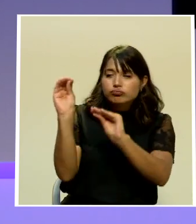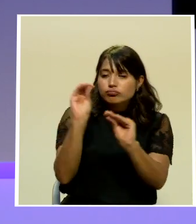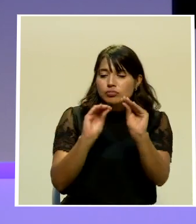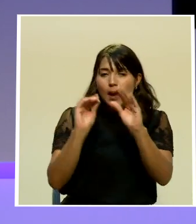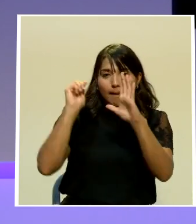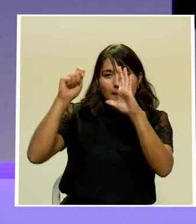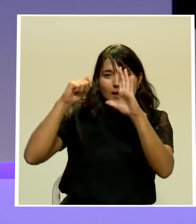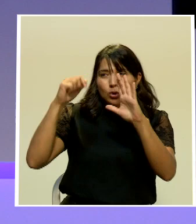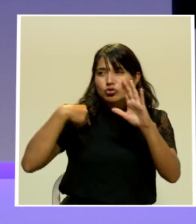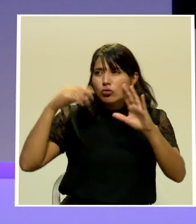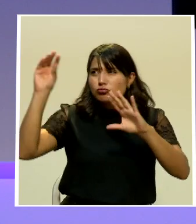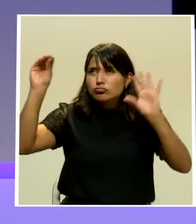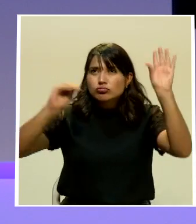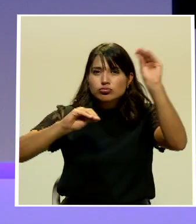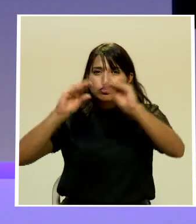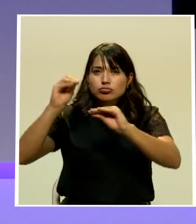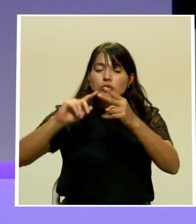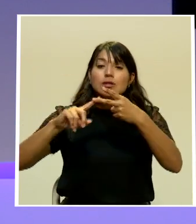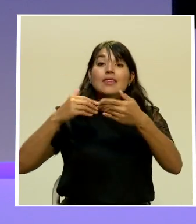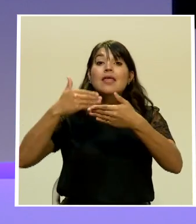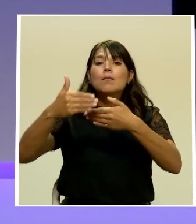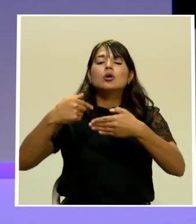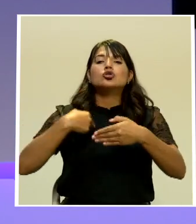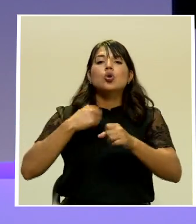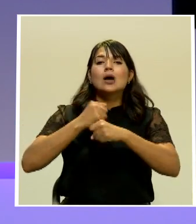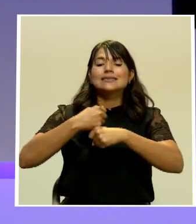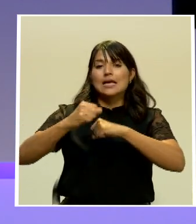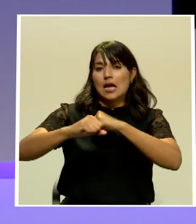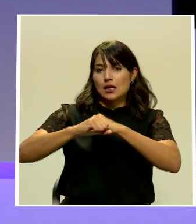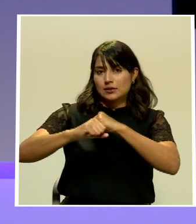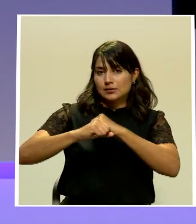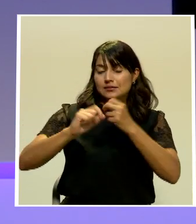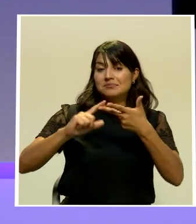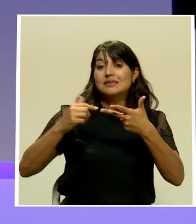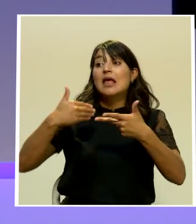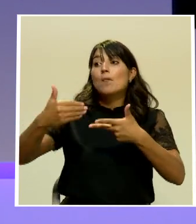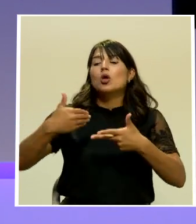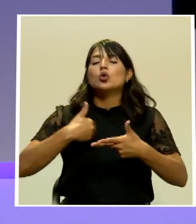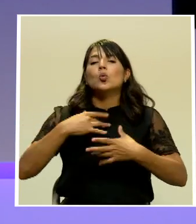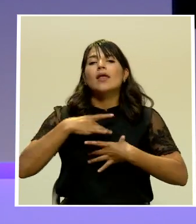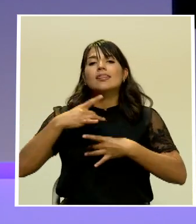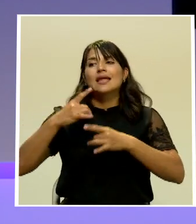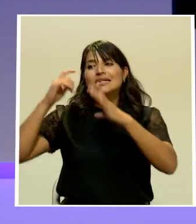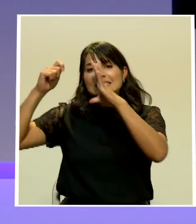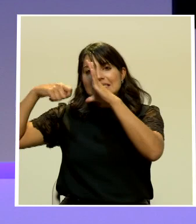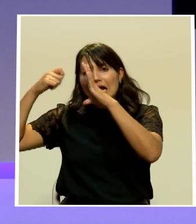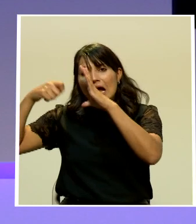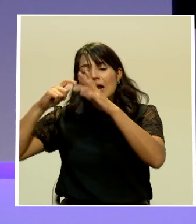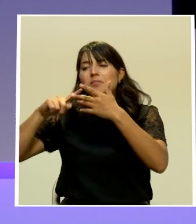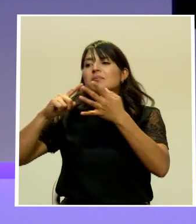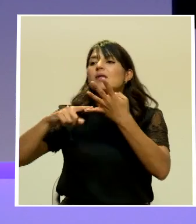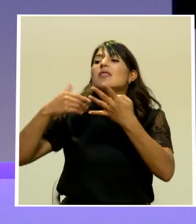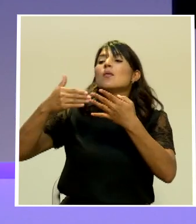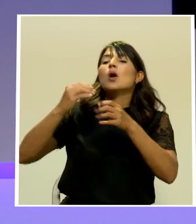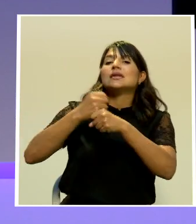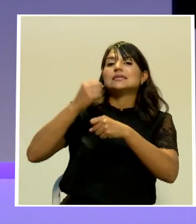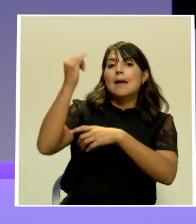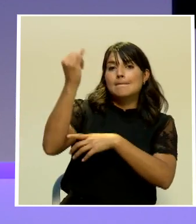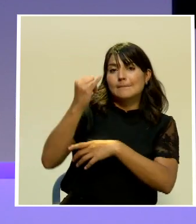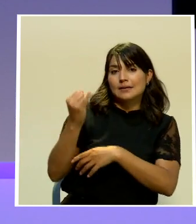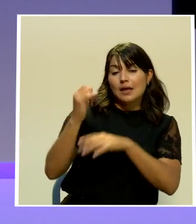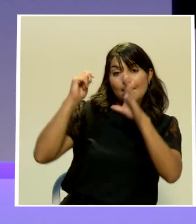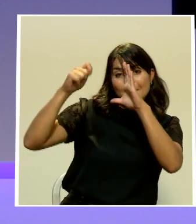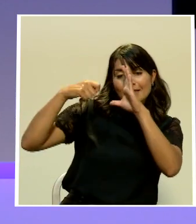audiovisual, hacía comerciales y después me interesó la cámara y ahí me metí más, después hacía videoarte, en fin, o